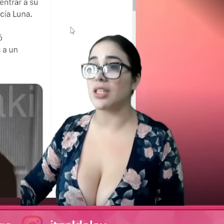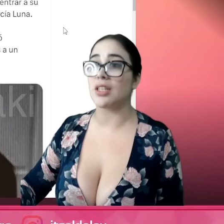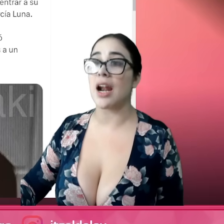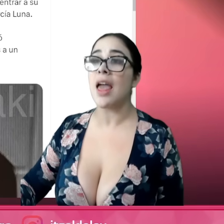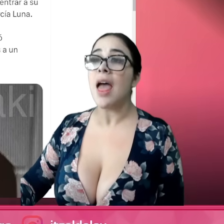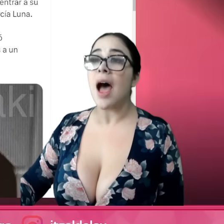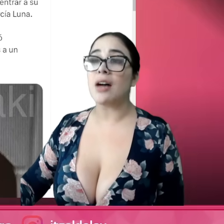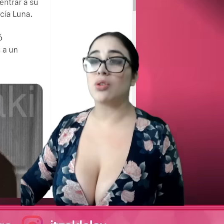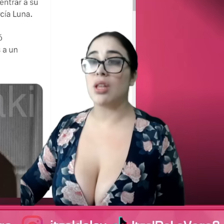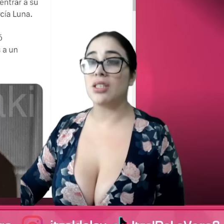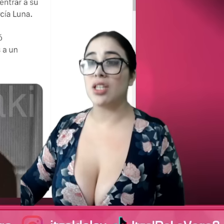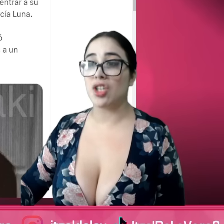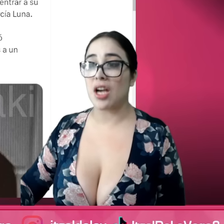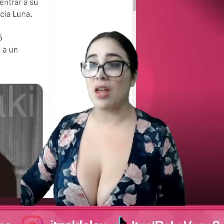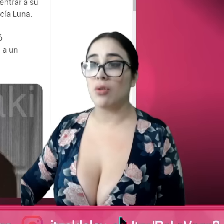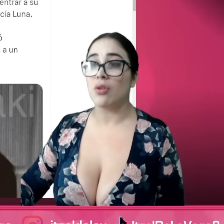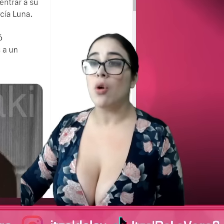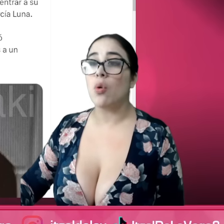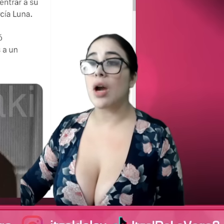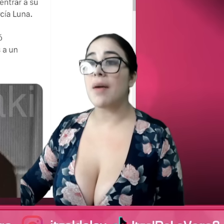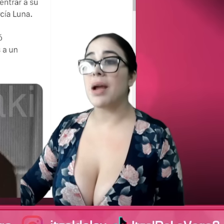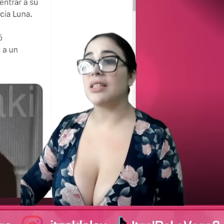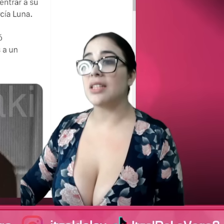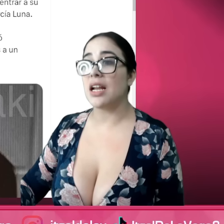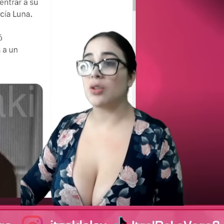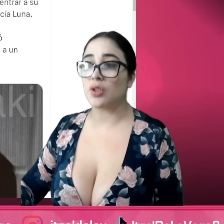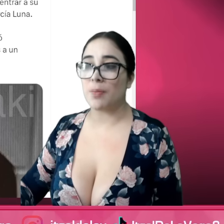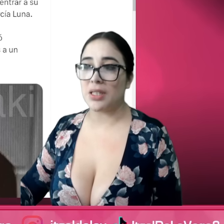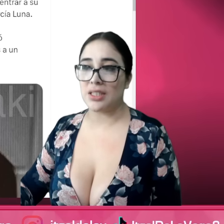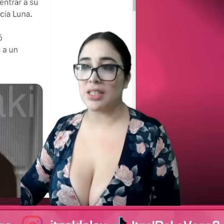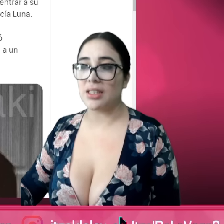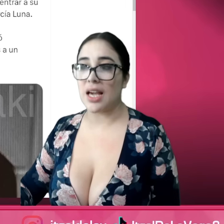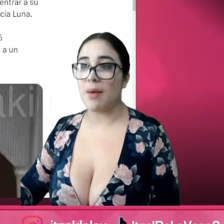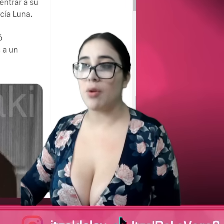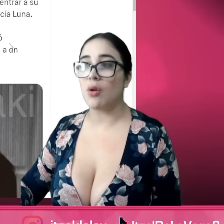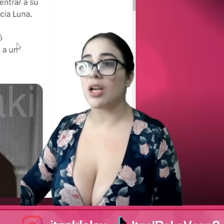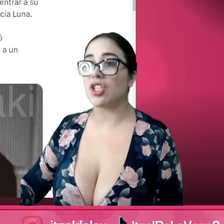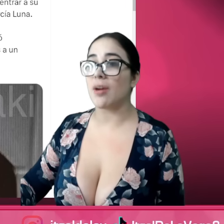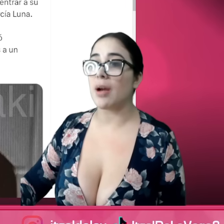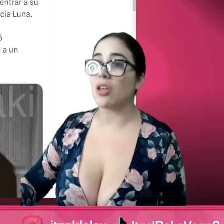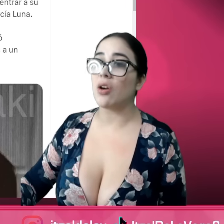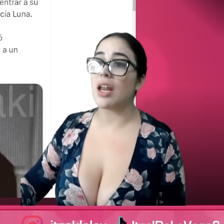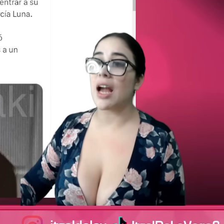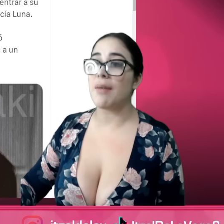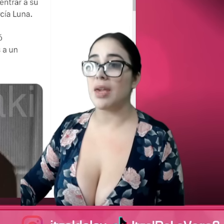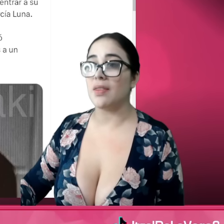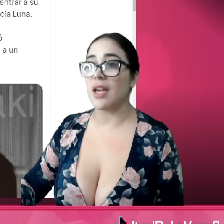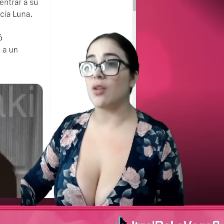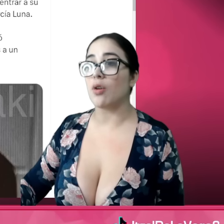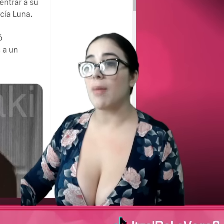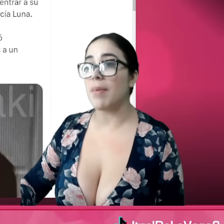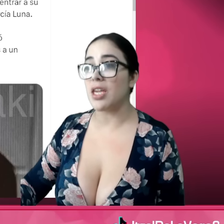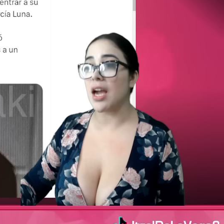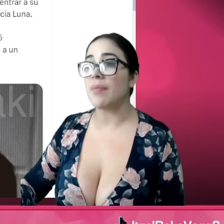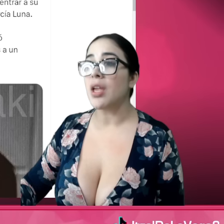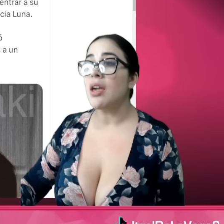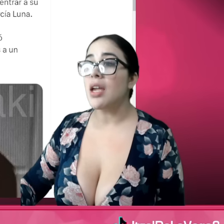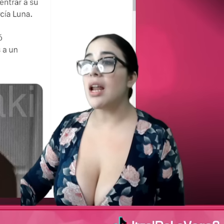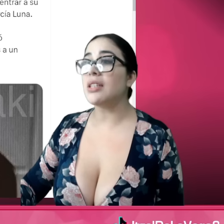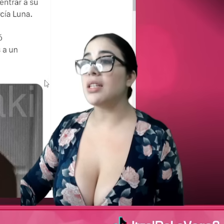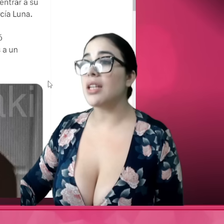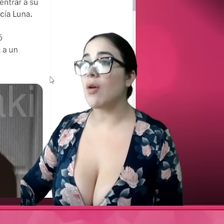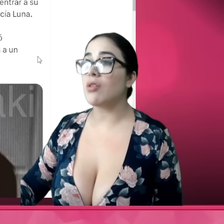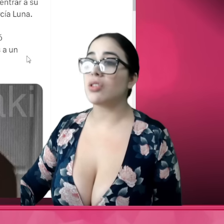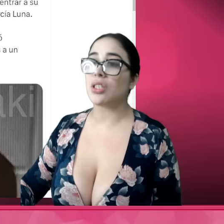Chapo, antes de entrar a su audiencia en Chicago. Jugada maestra de nuestro presidente AMLO, que chamaqueó legalmente a Norma Piña